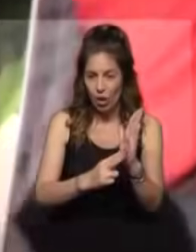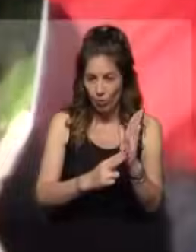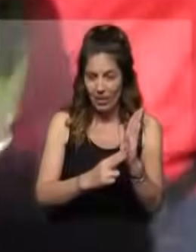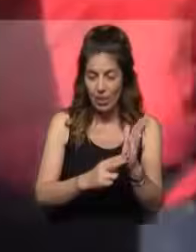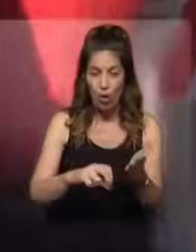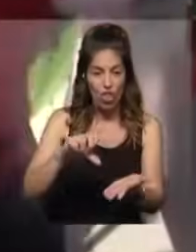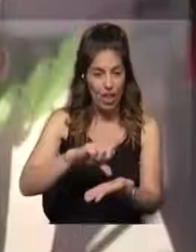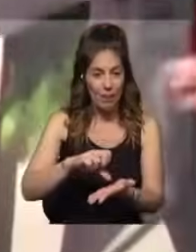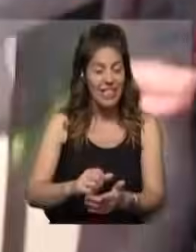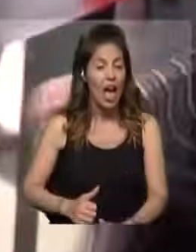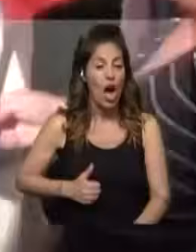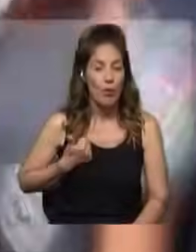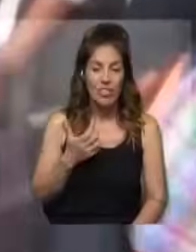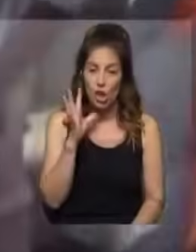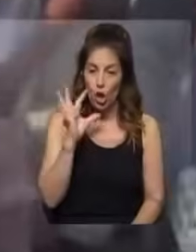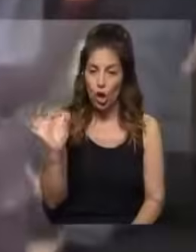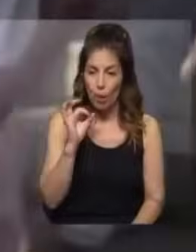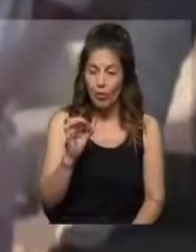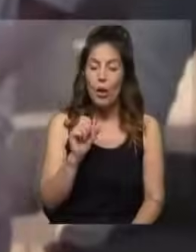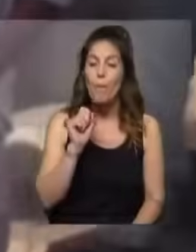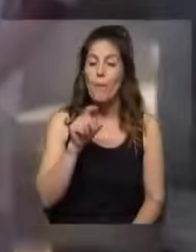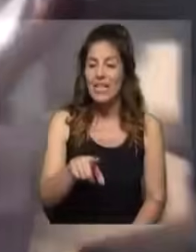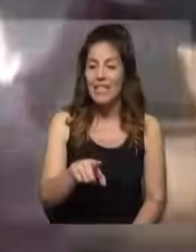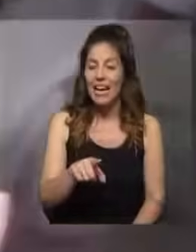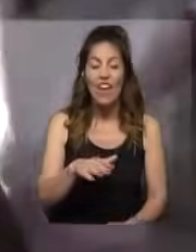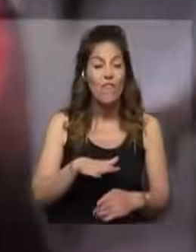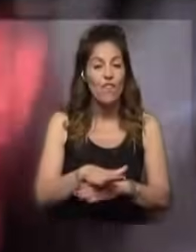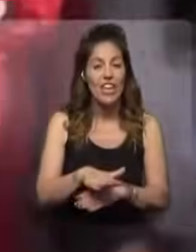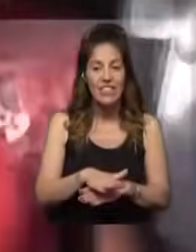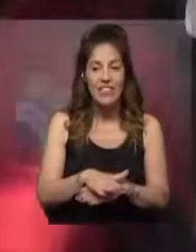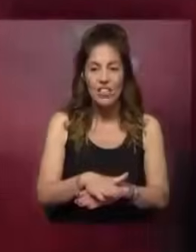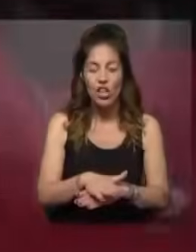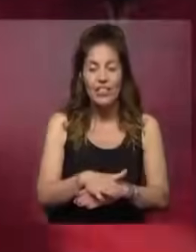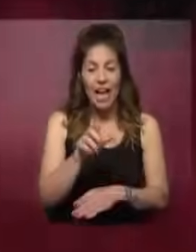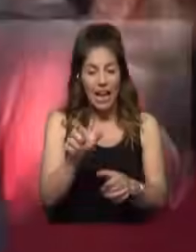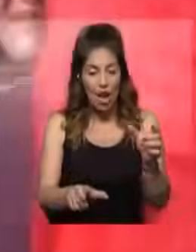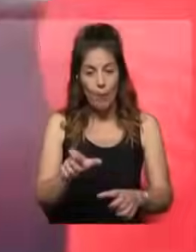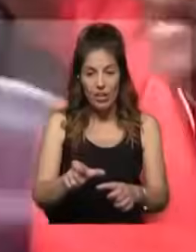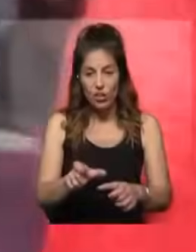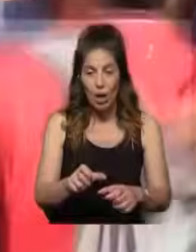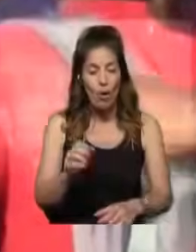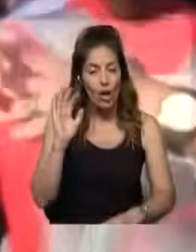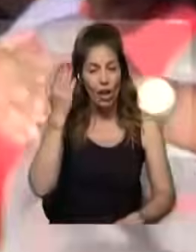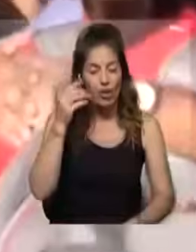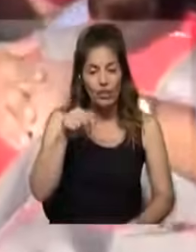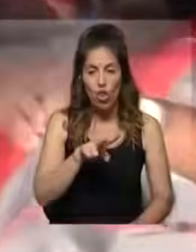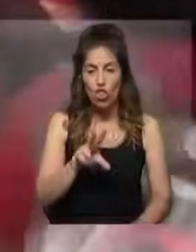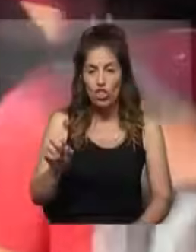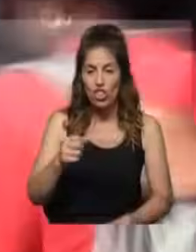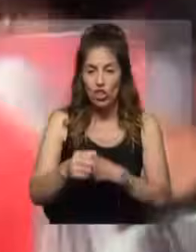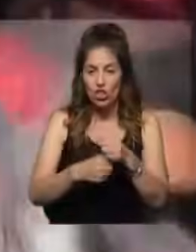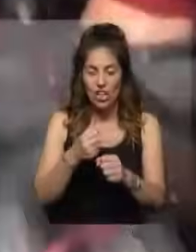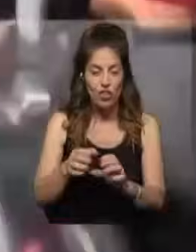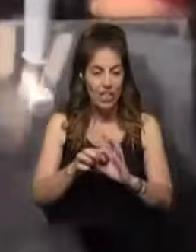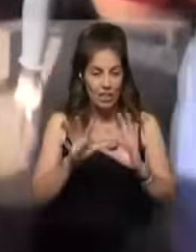en el país aprovechando la oportunidad para mandar un mensaje de felicitación a los panameños en ocasión de conmemorarse hoy 200 años de su